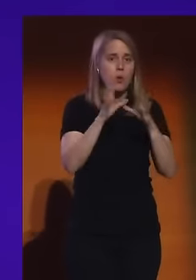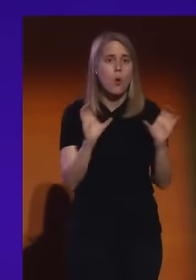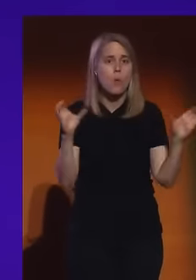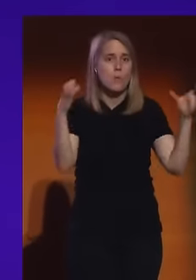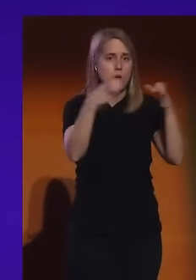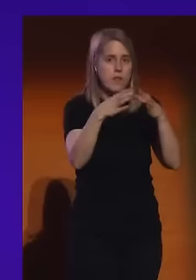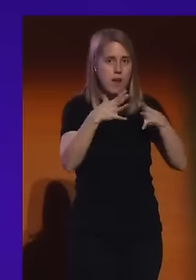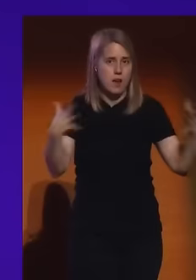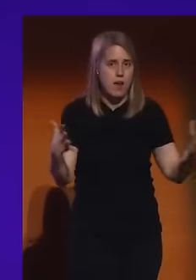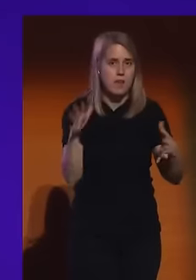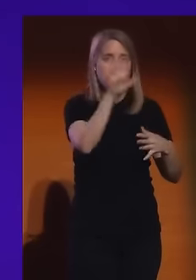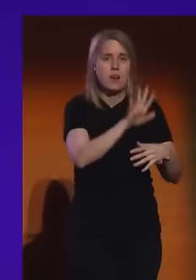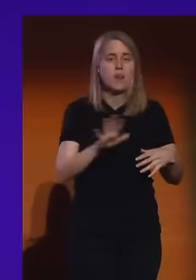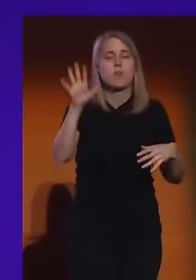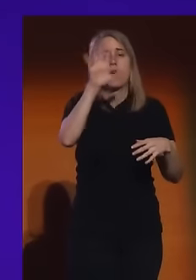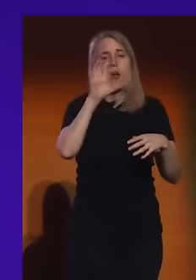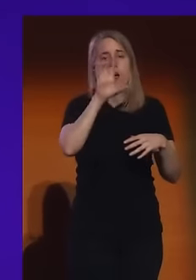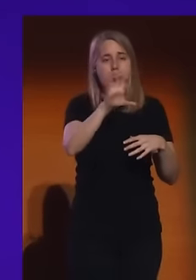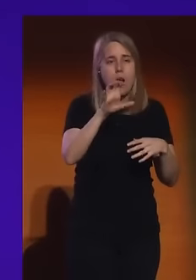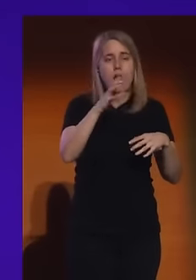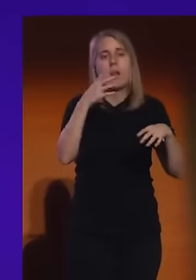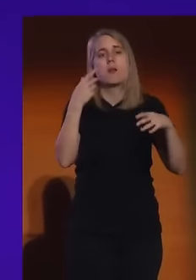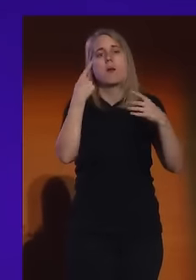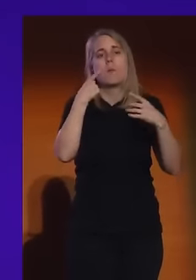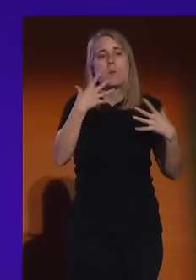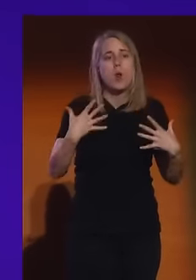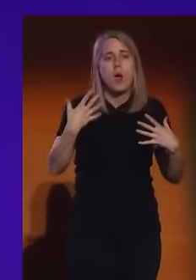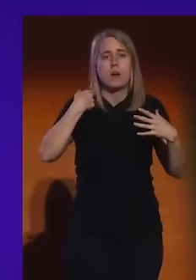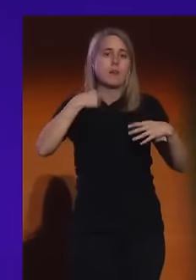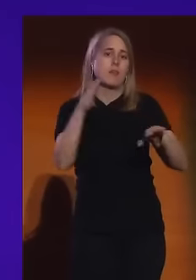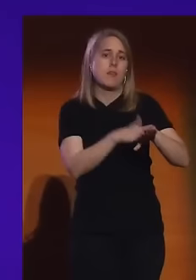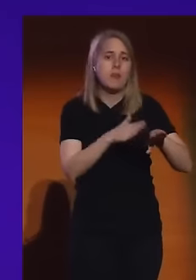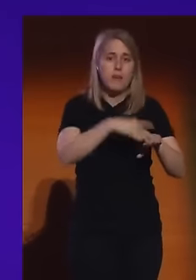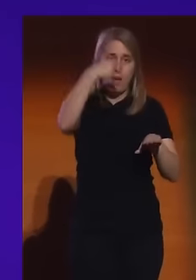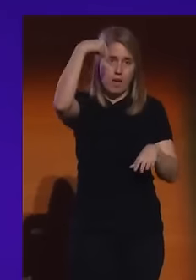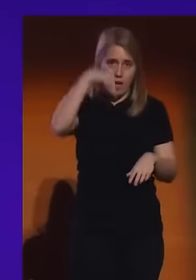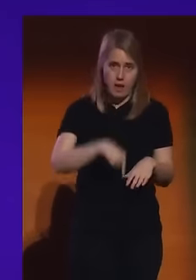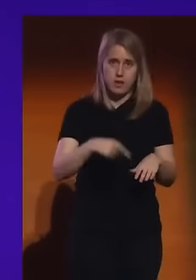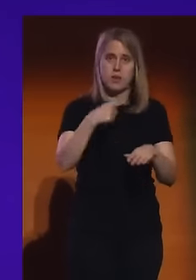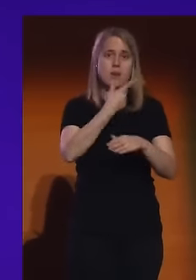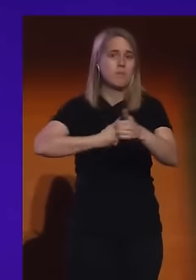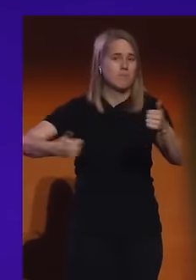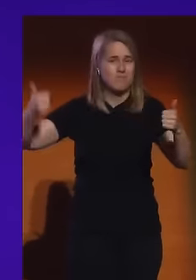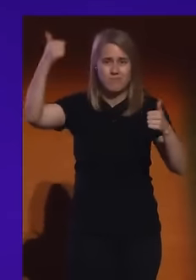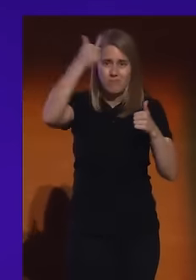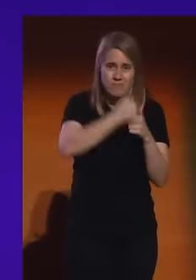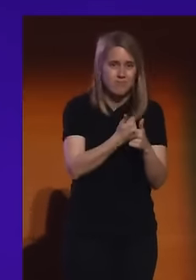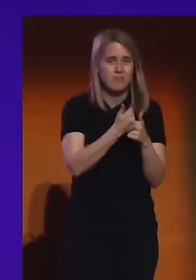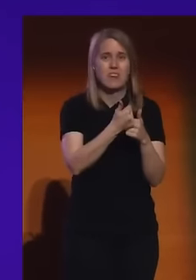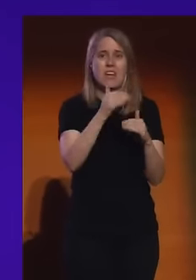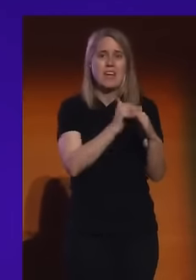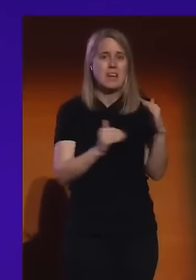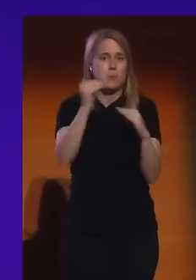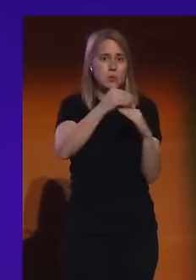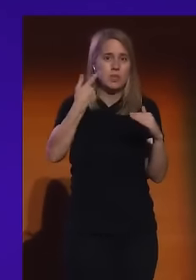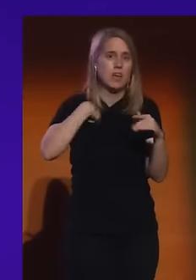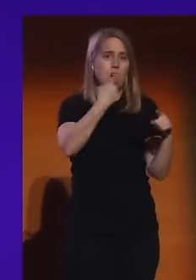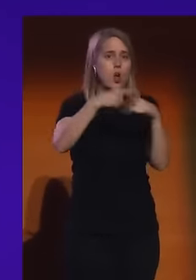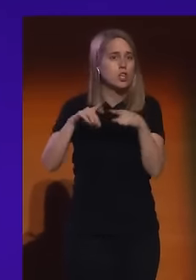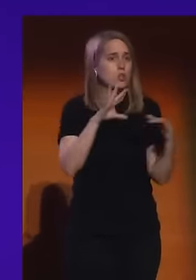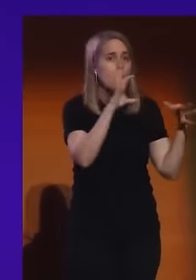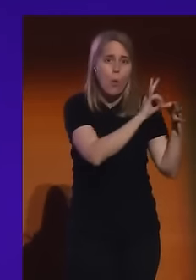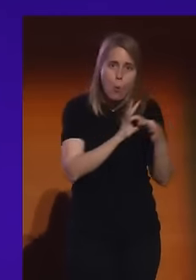comunidad nacional popular y de izquierda aquí por encima de todo nos unen